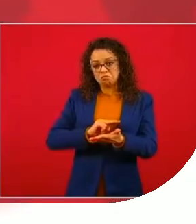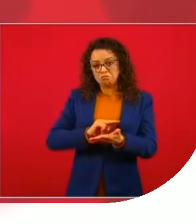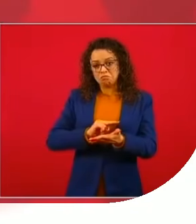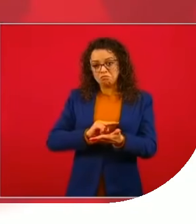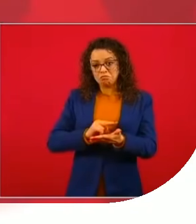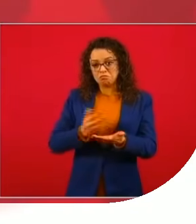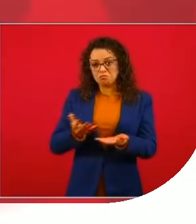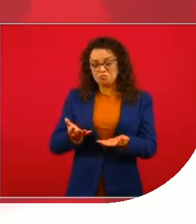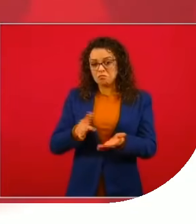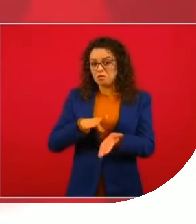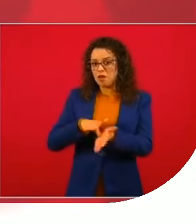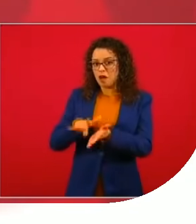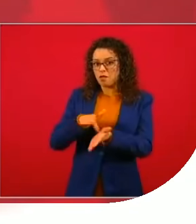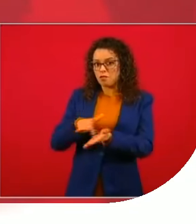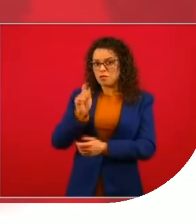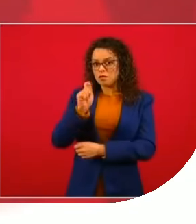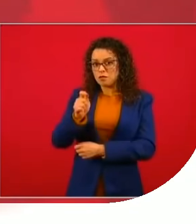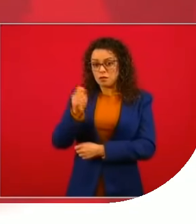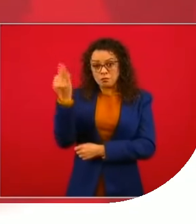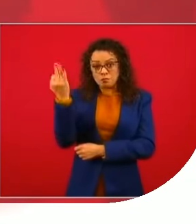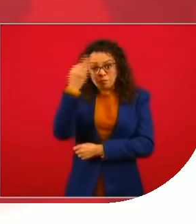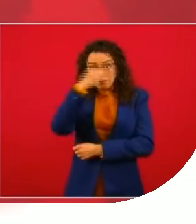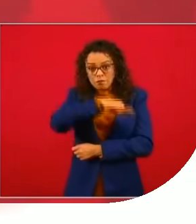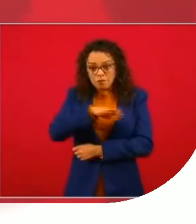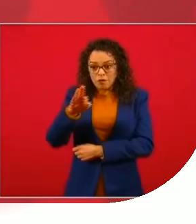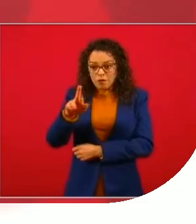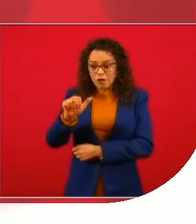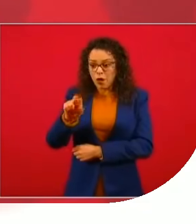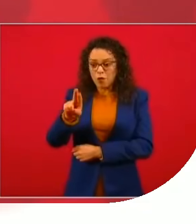a favor de los fraudes.